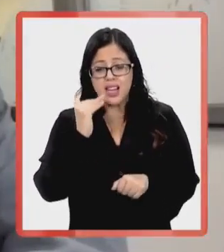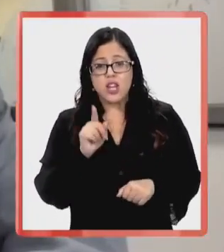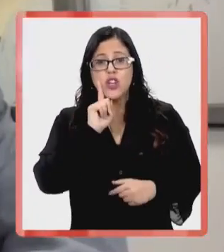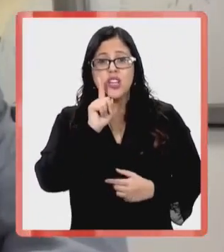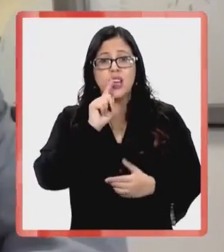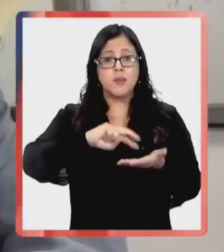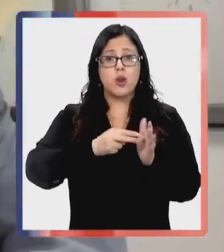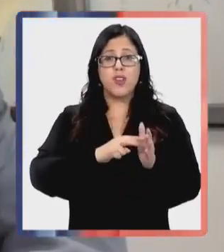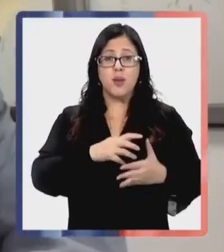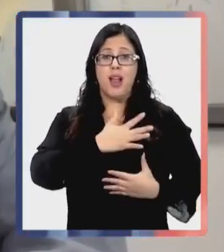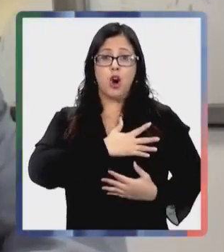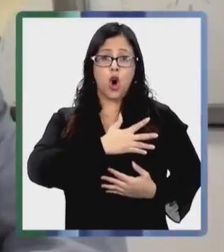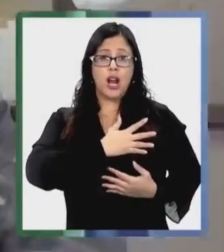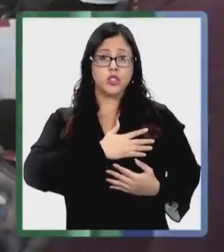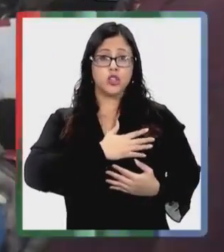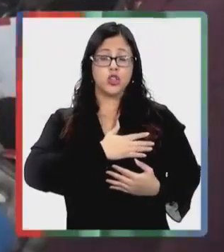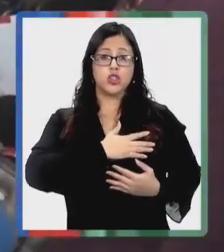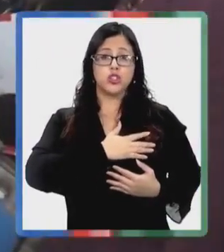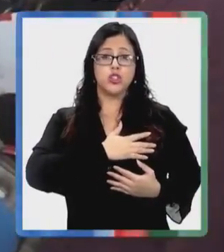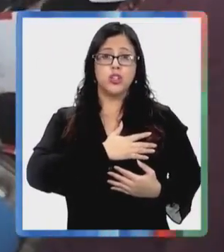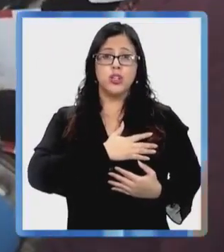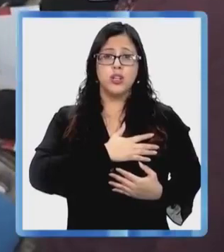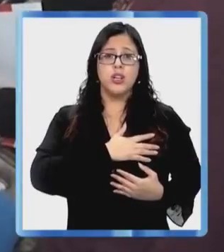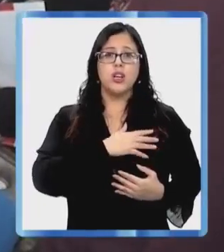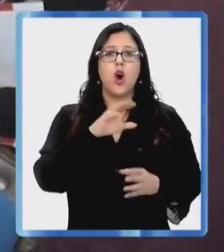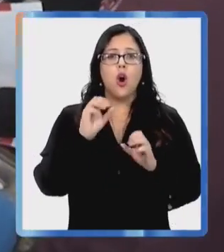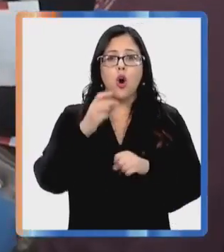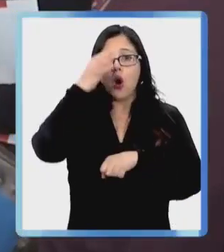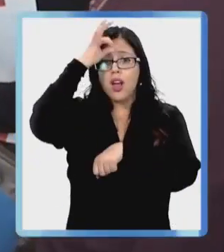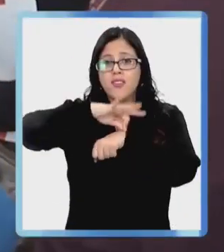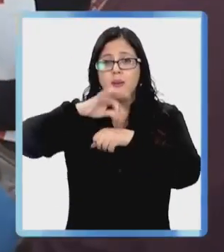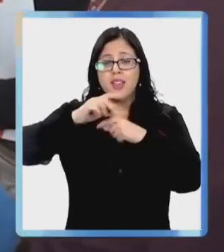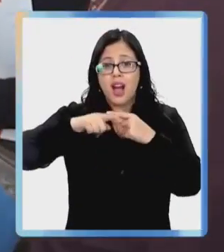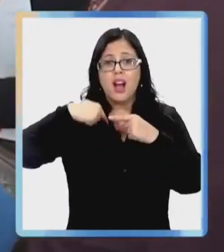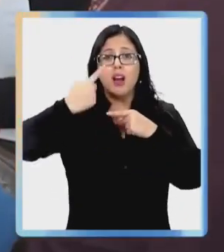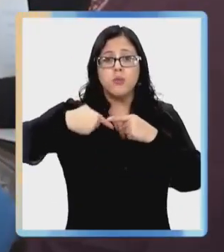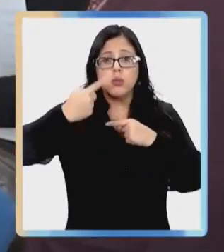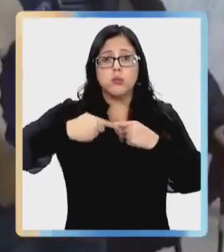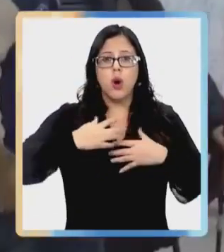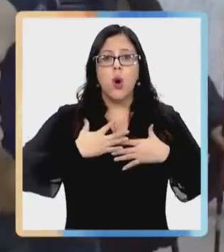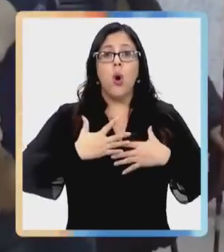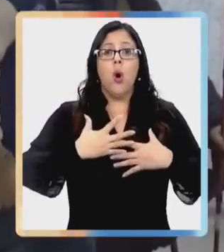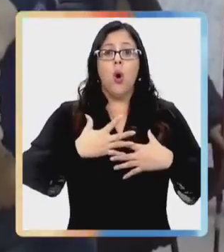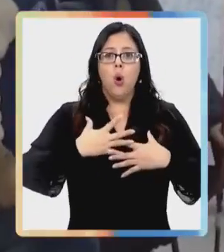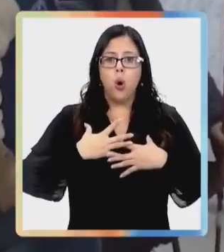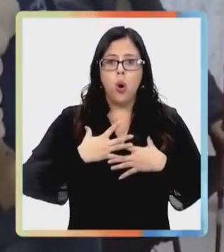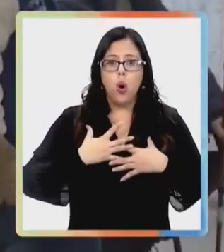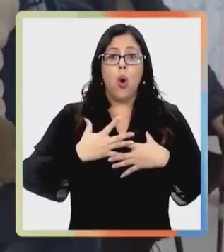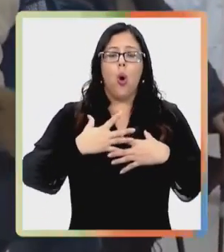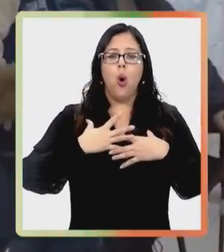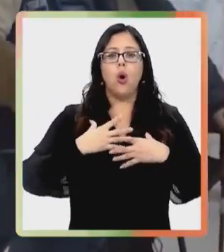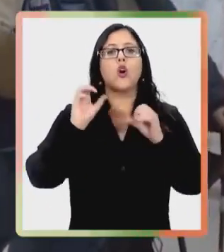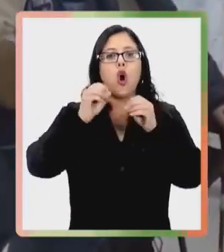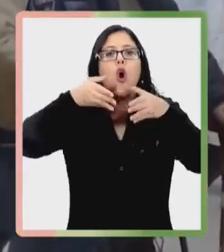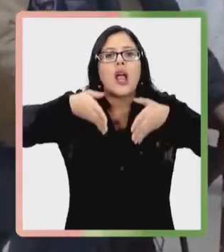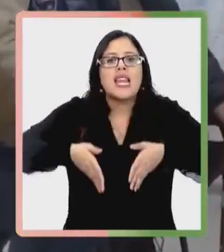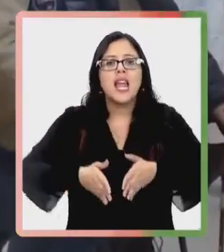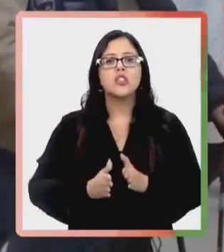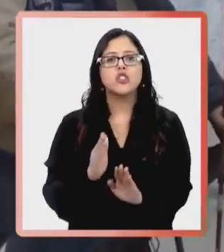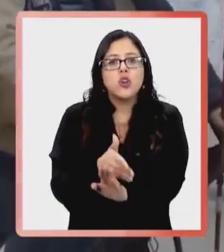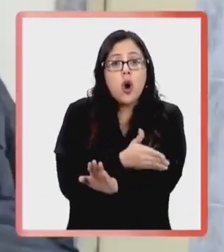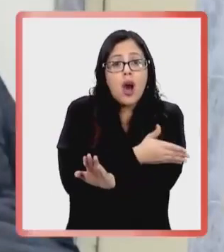una cardiopatía congénita o tiene una enfermedad crónica pulmonar o fue prematuro, esas